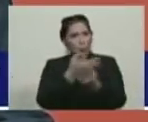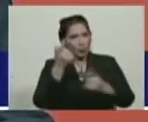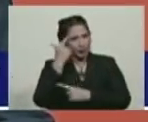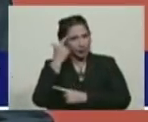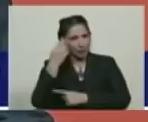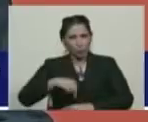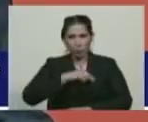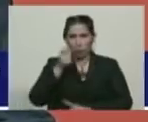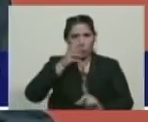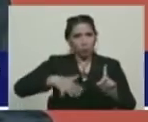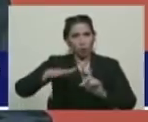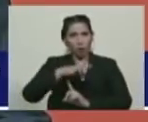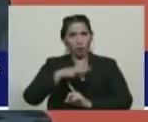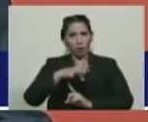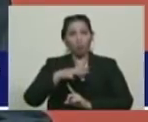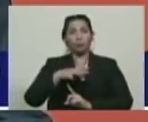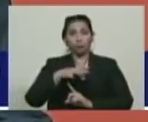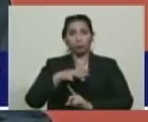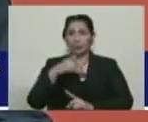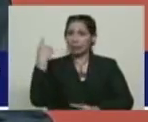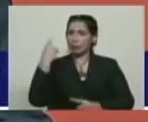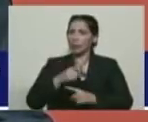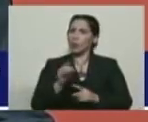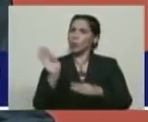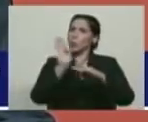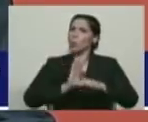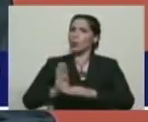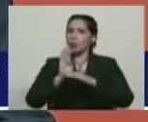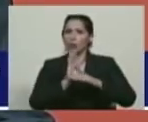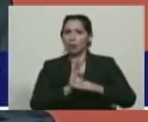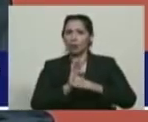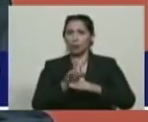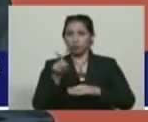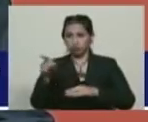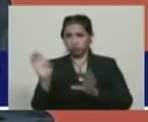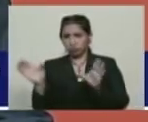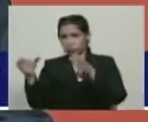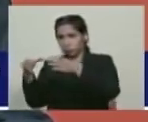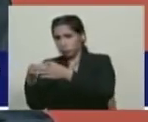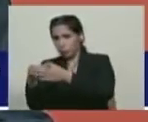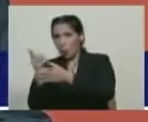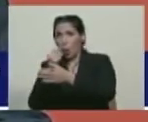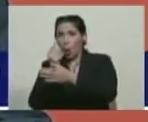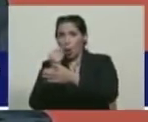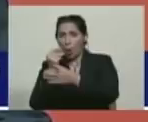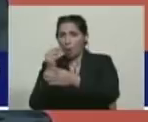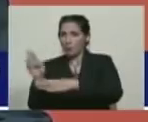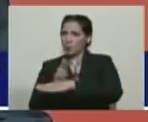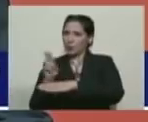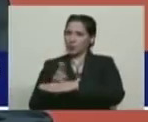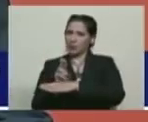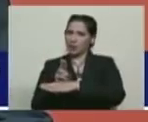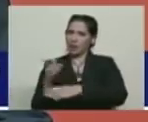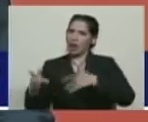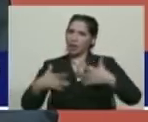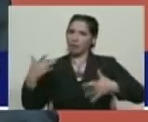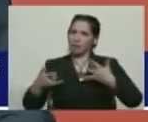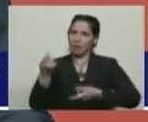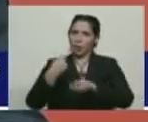nosotros el pueblo es sagrado estos señores utilizaban su actividad comercial